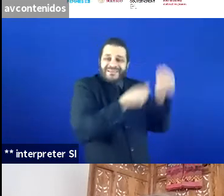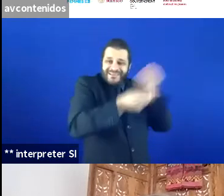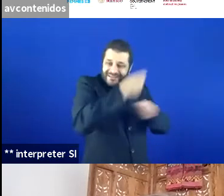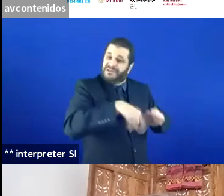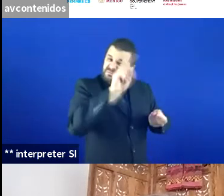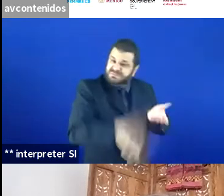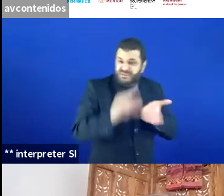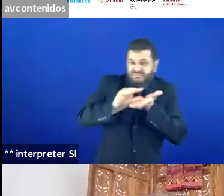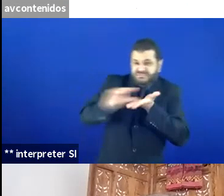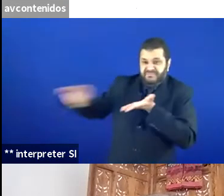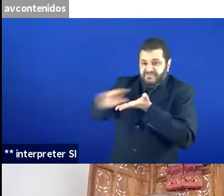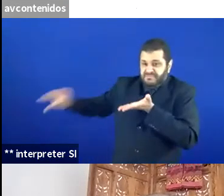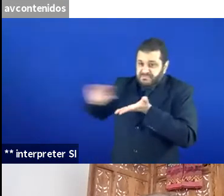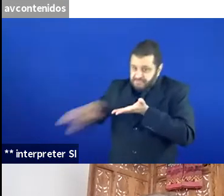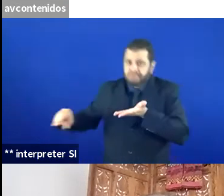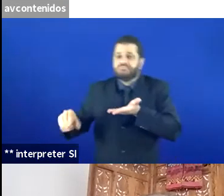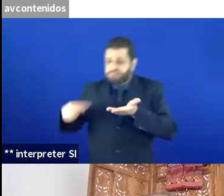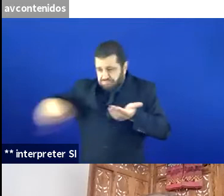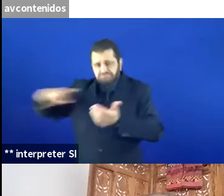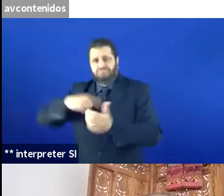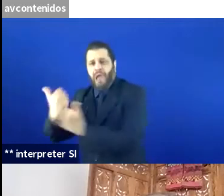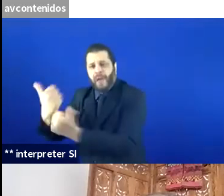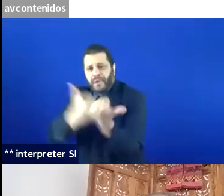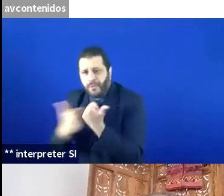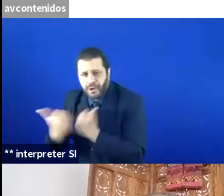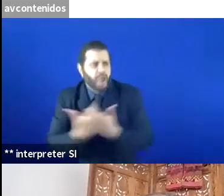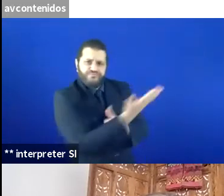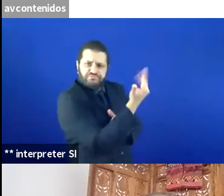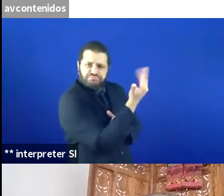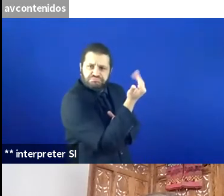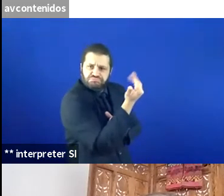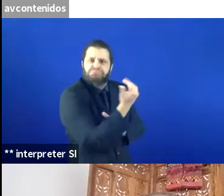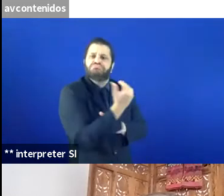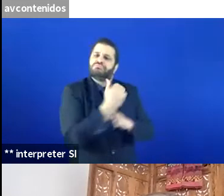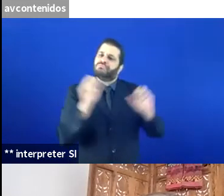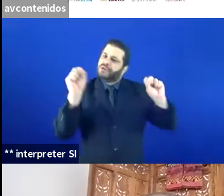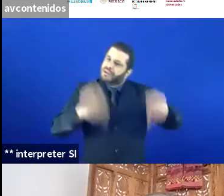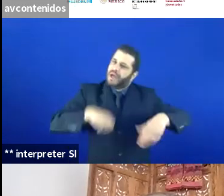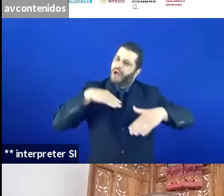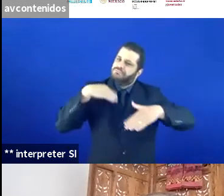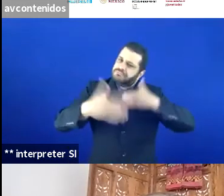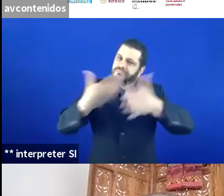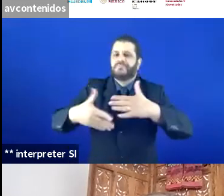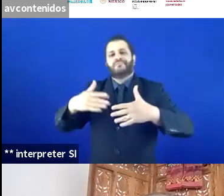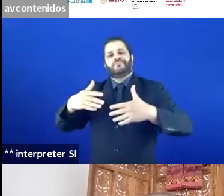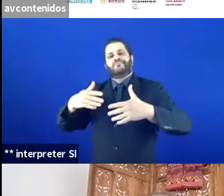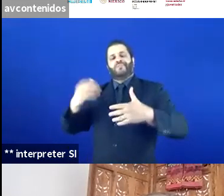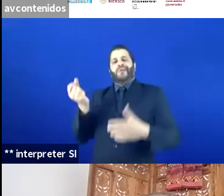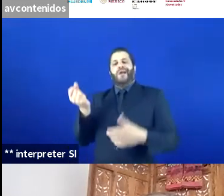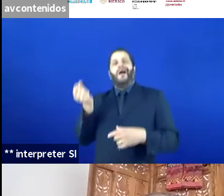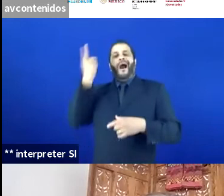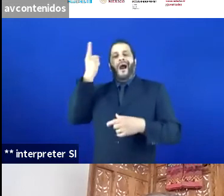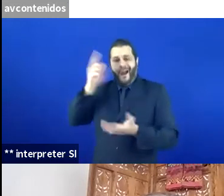opresión. Debemos reflexionar y desarrollar nuestra propia capacidad para entender la interseccionalidad y la relación con